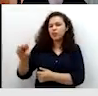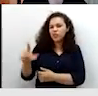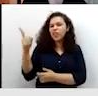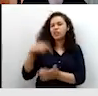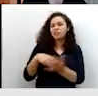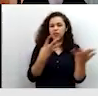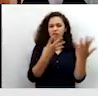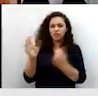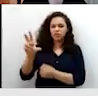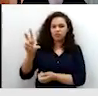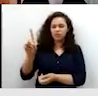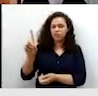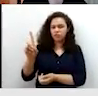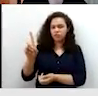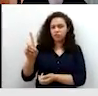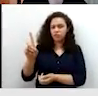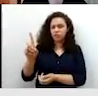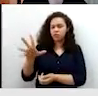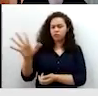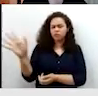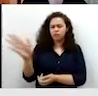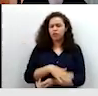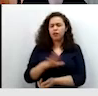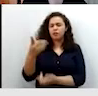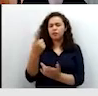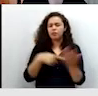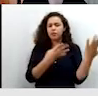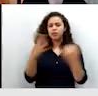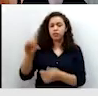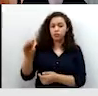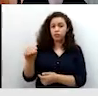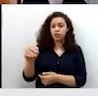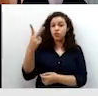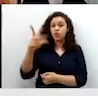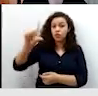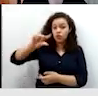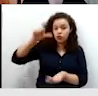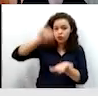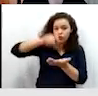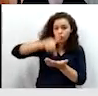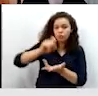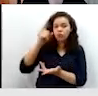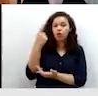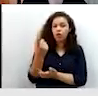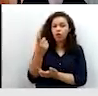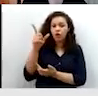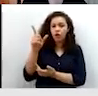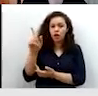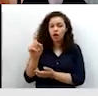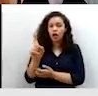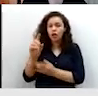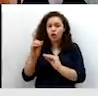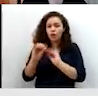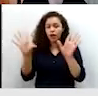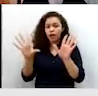era la tintura de yodo, 2 gotitas por cada litro de agua clara, y este sí es esperarlo durante 20 minutos, sobre todo